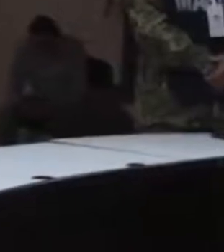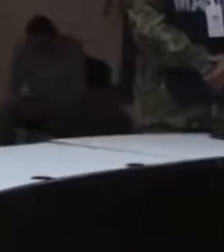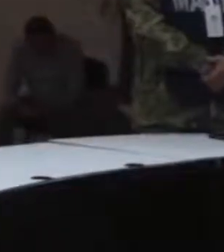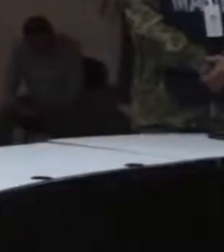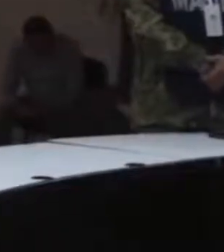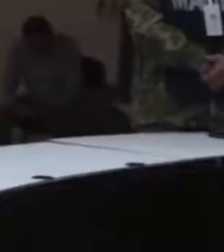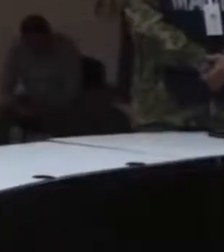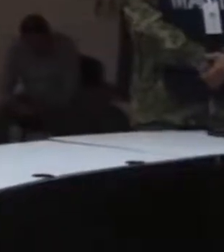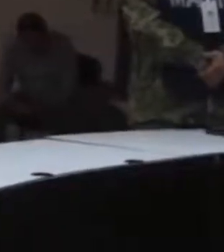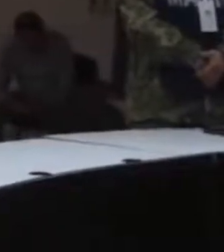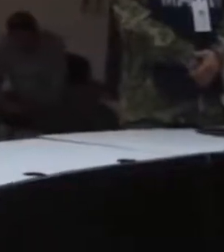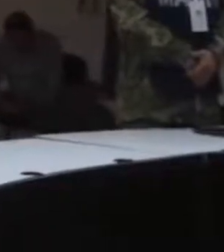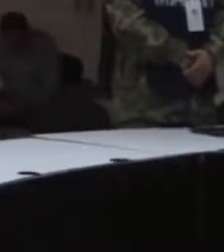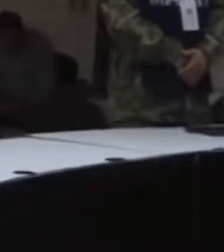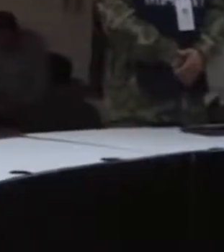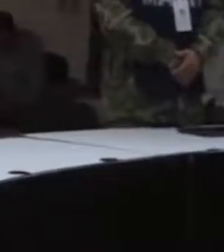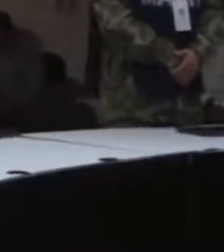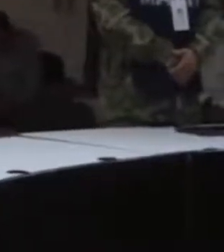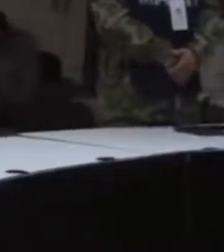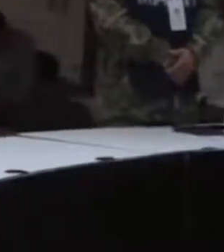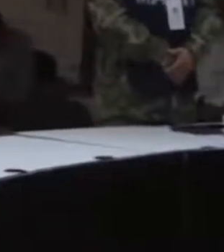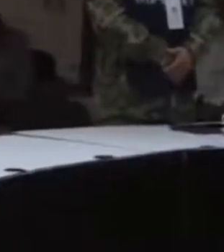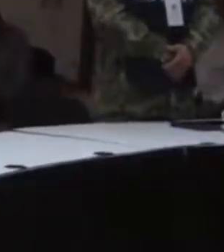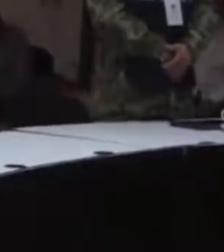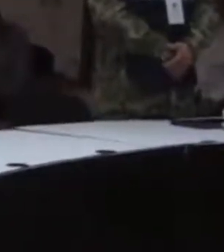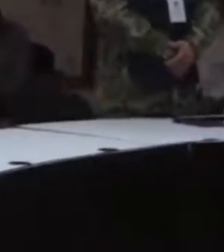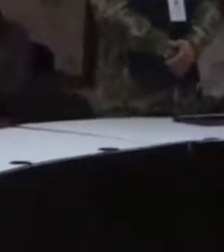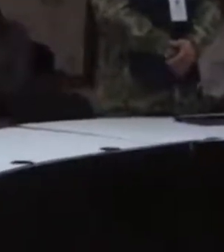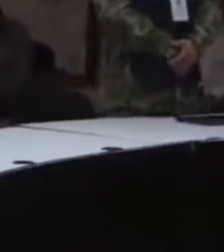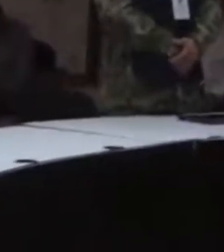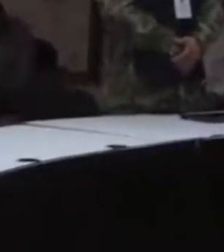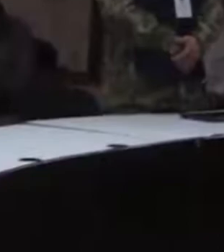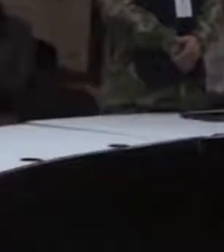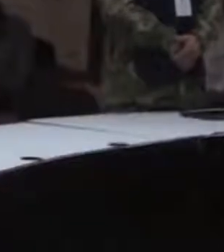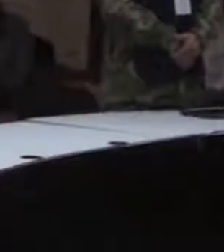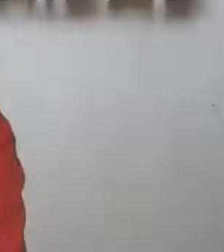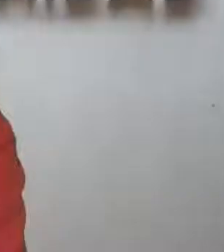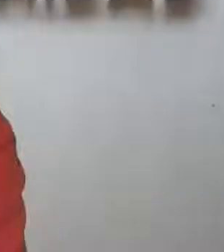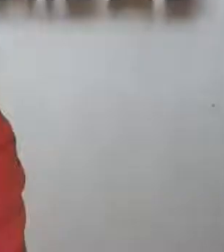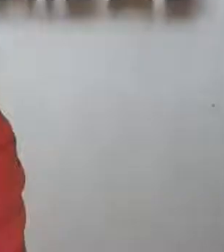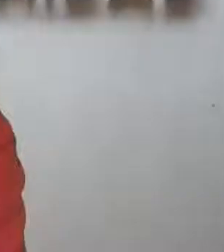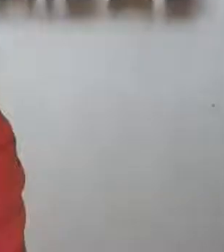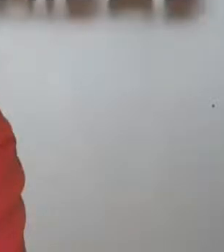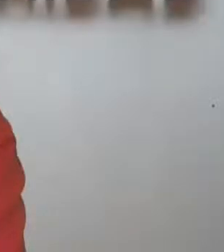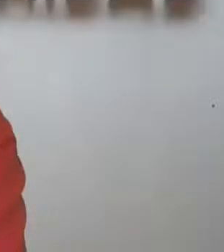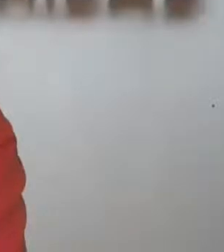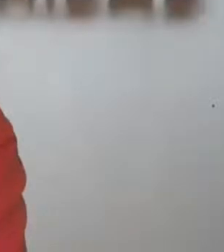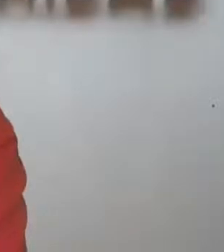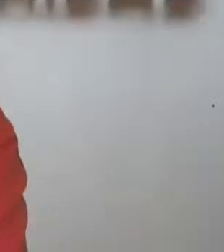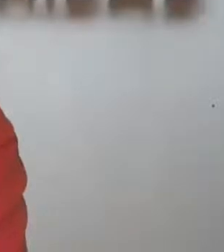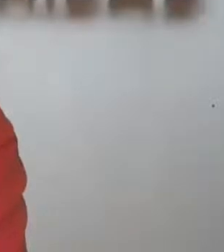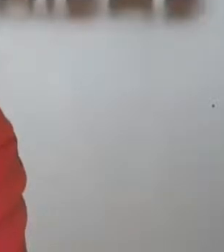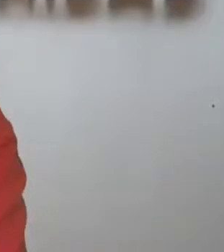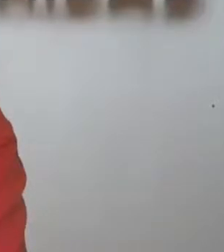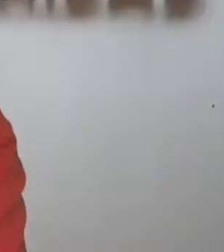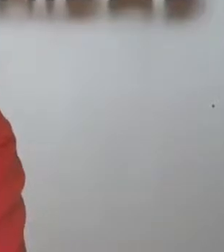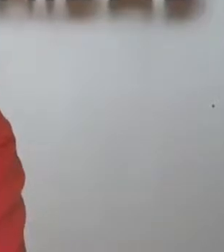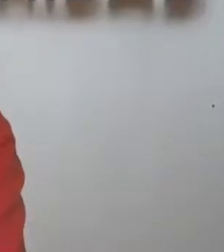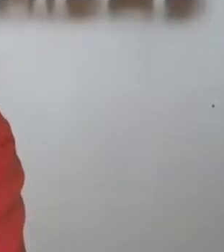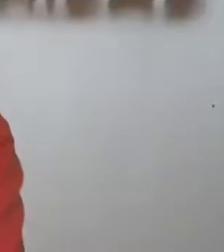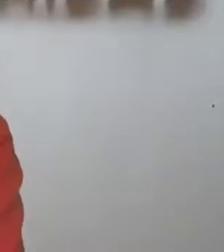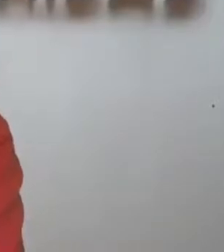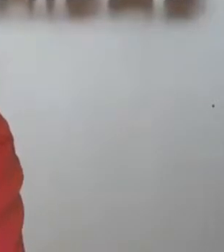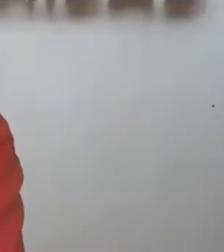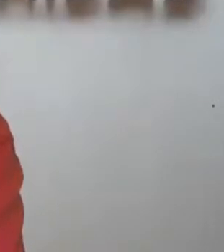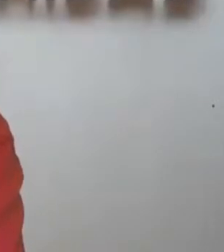en Chiapas para combatir el coronavirus están funcionando. Dijo el gobernador